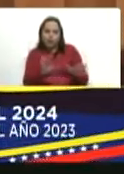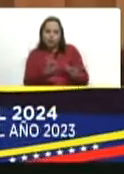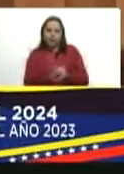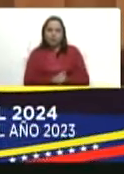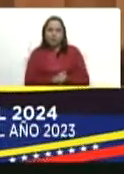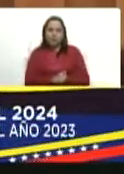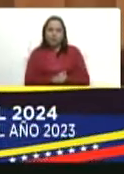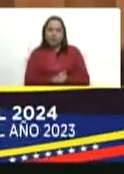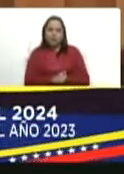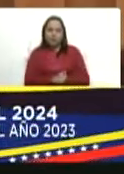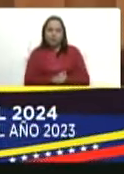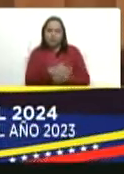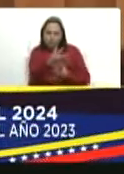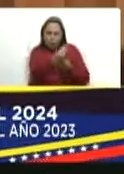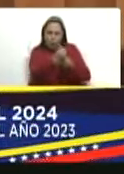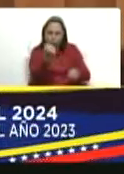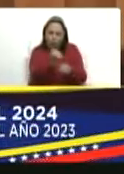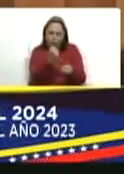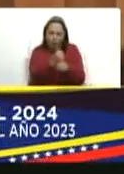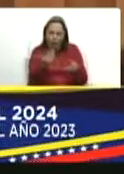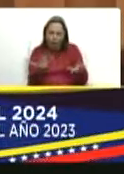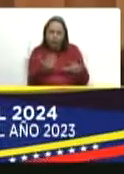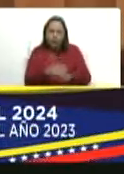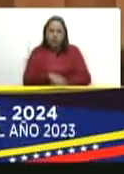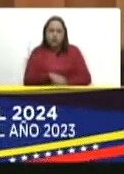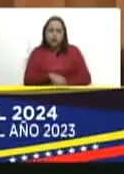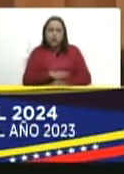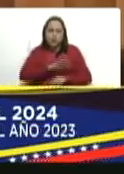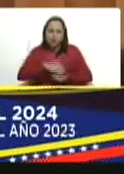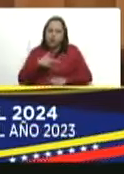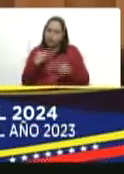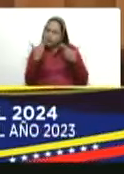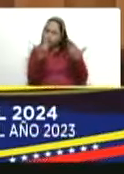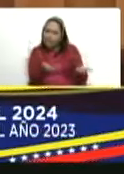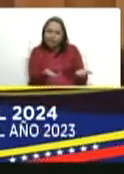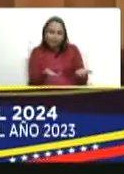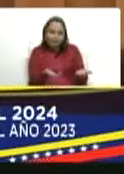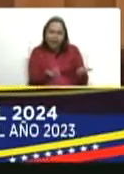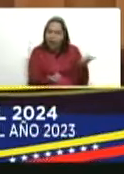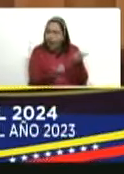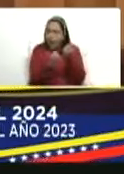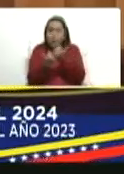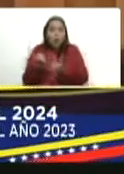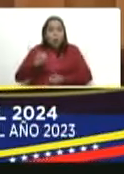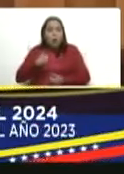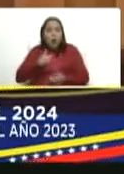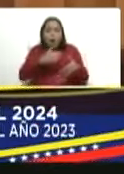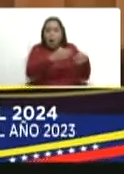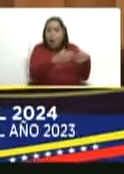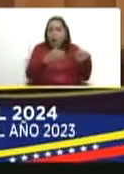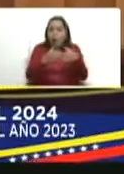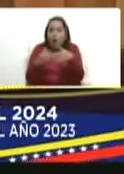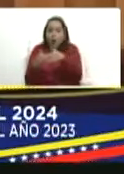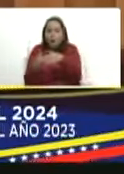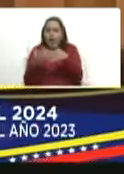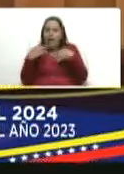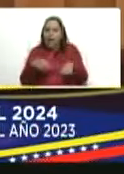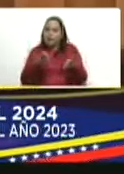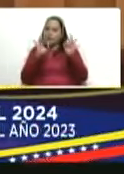Vamos a trabajar juntos, porque siempre he tendido mis manos a todos los sectores, pero en